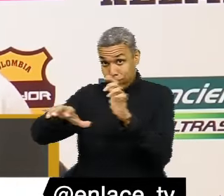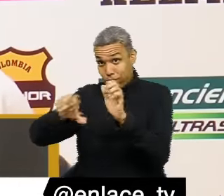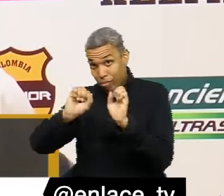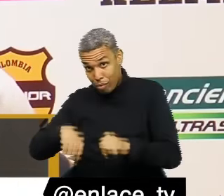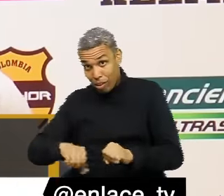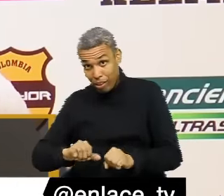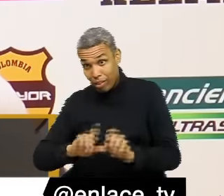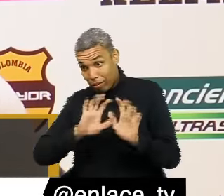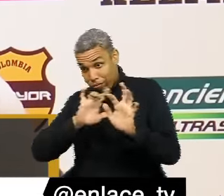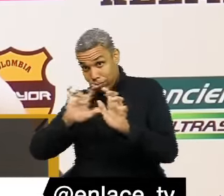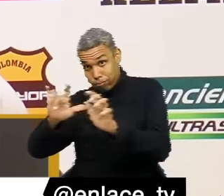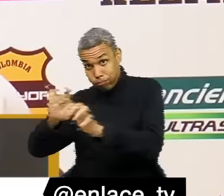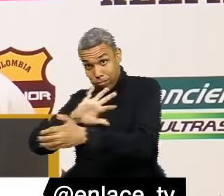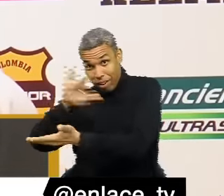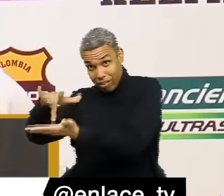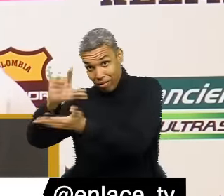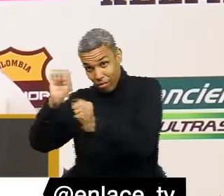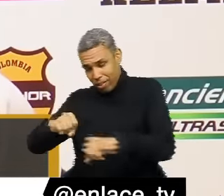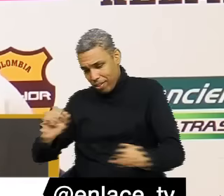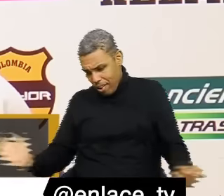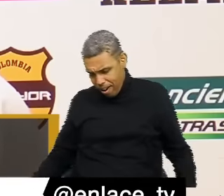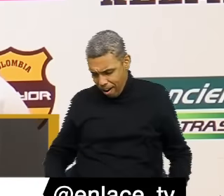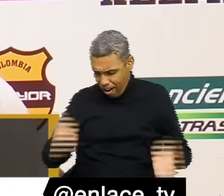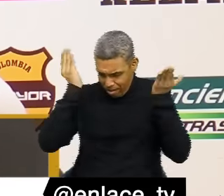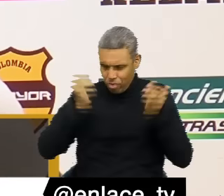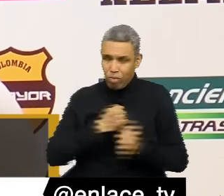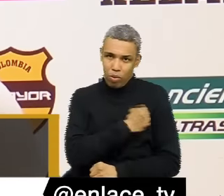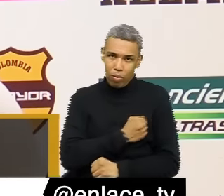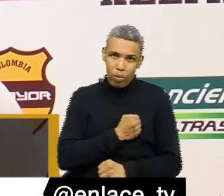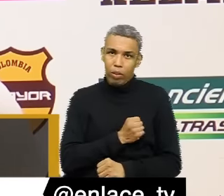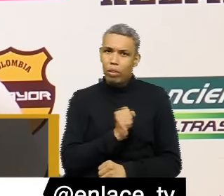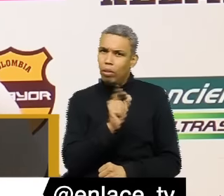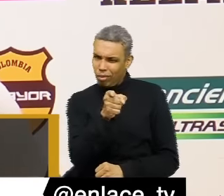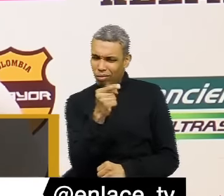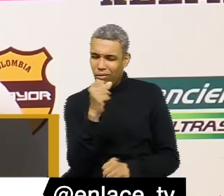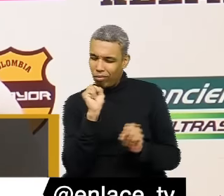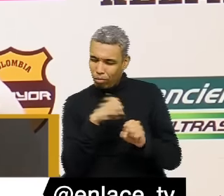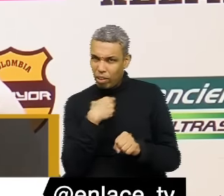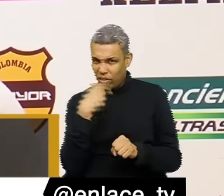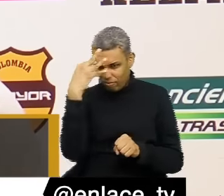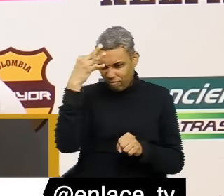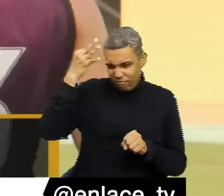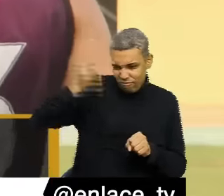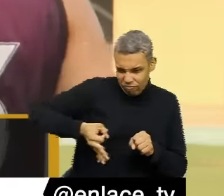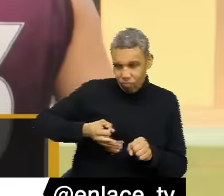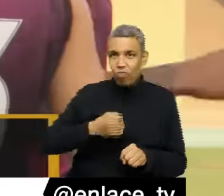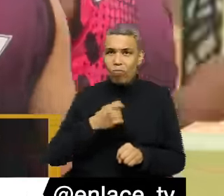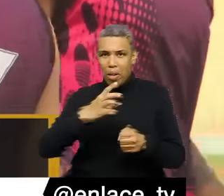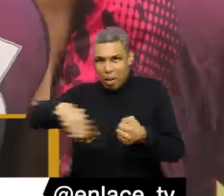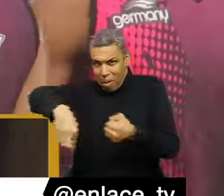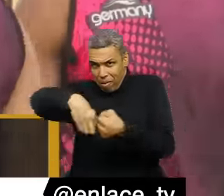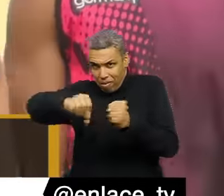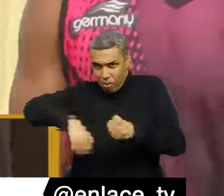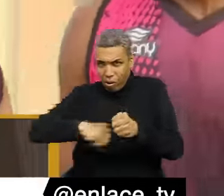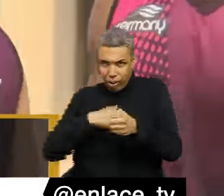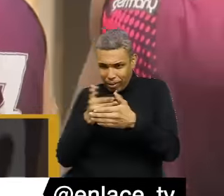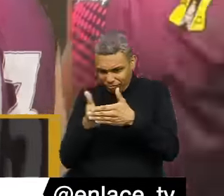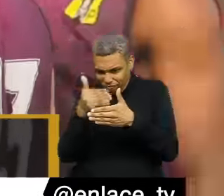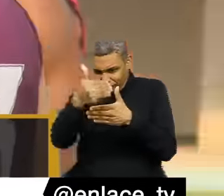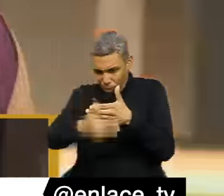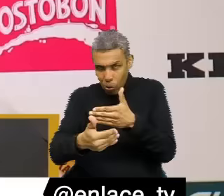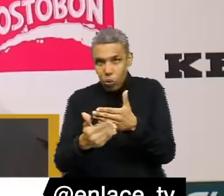nosotros, que nos apoyen y bueno, que estén con energías positivas, con mucha fe, que vamos a lograr la clasificación.